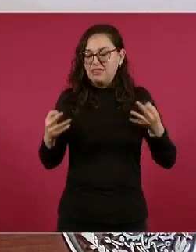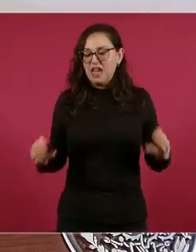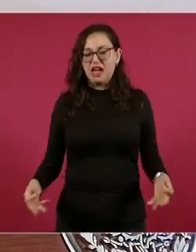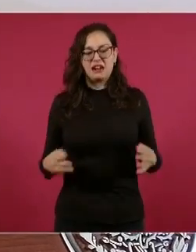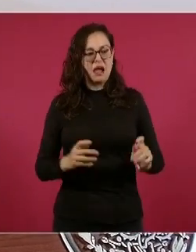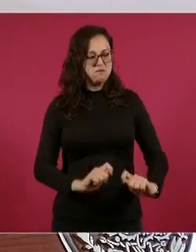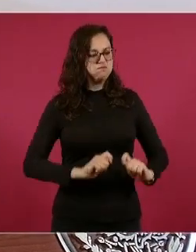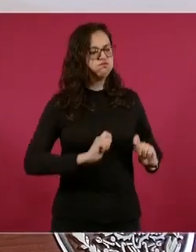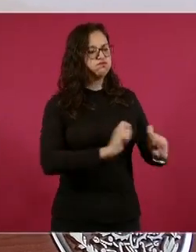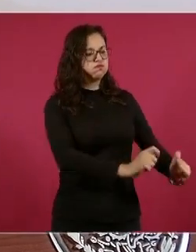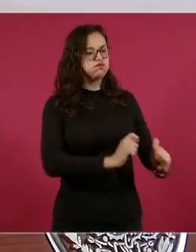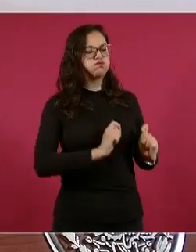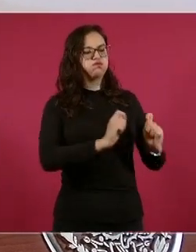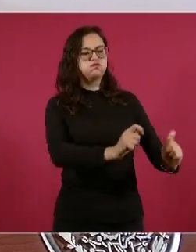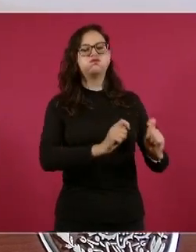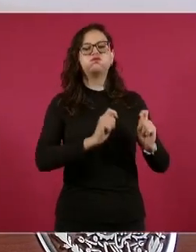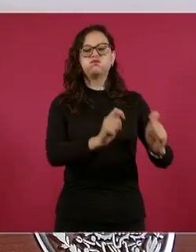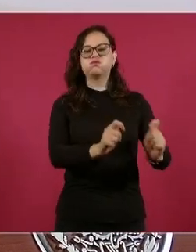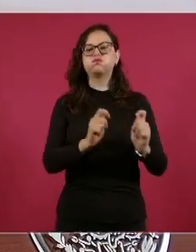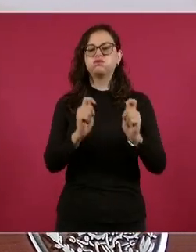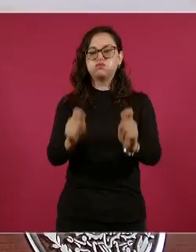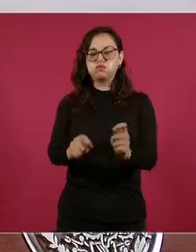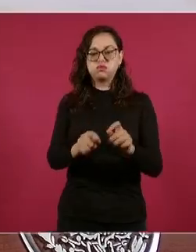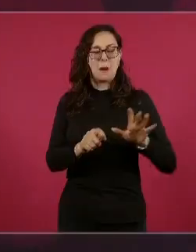bloques de